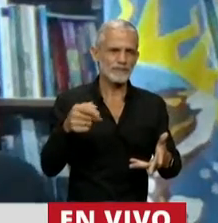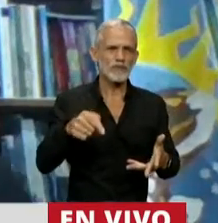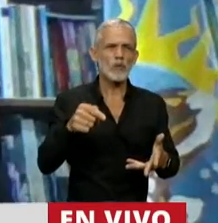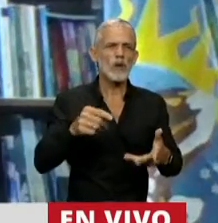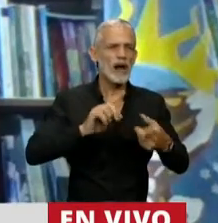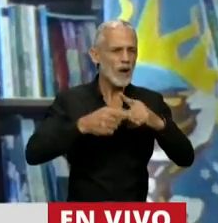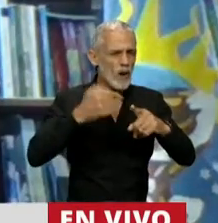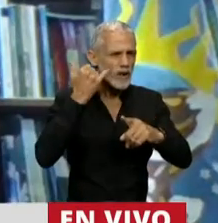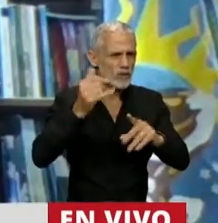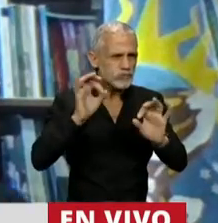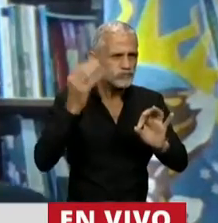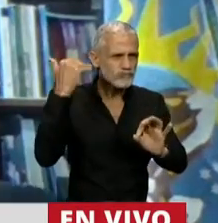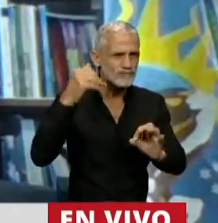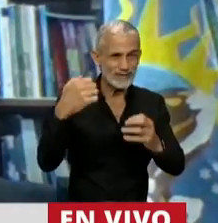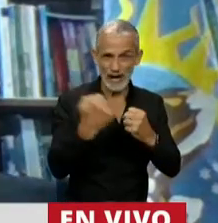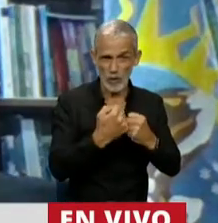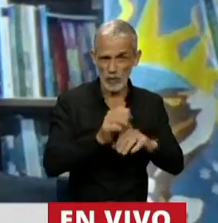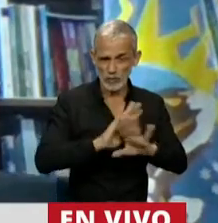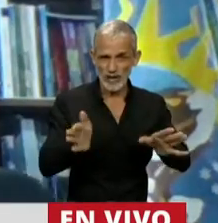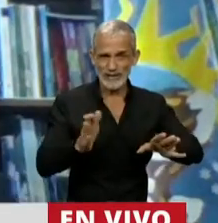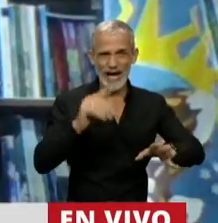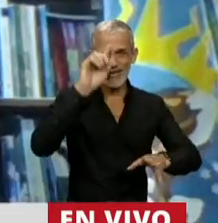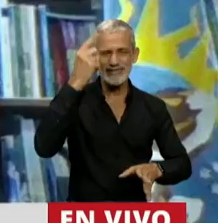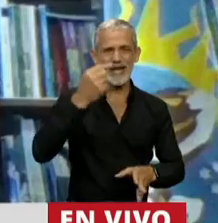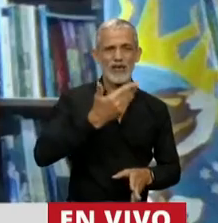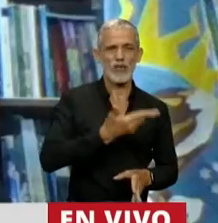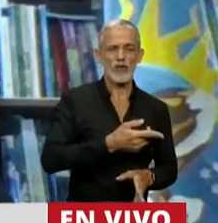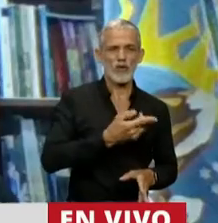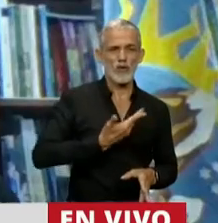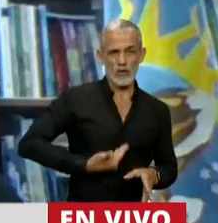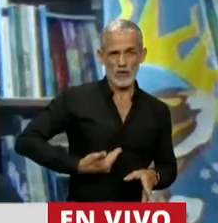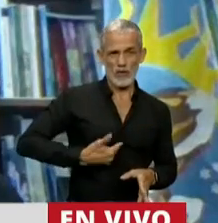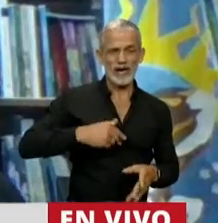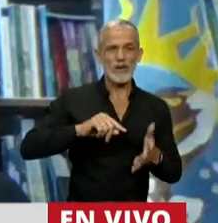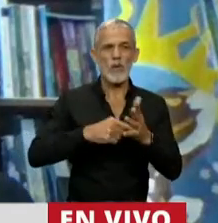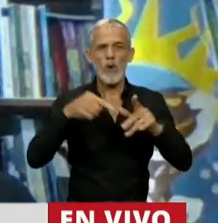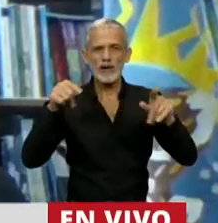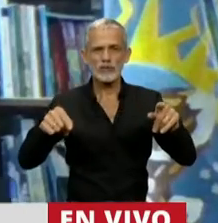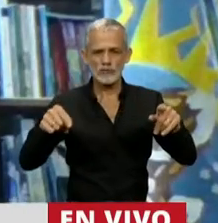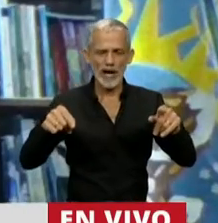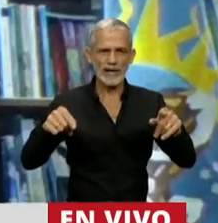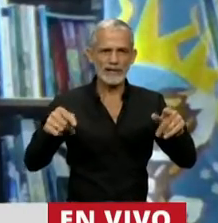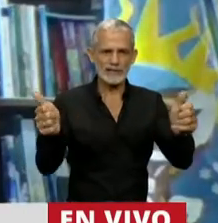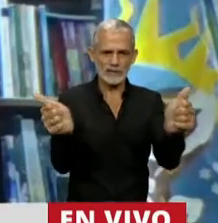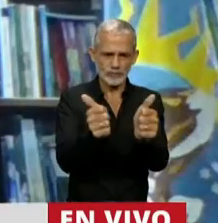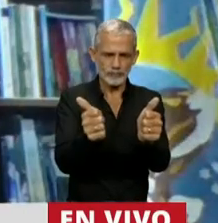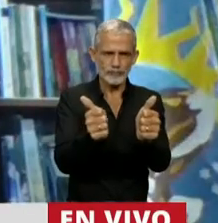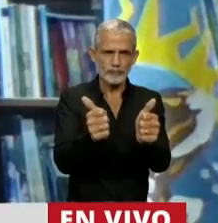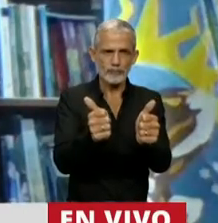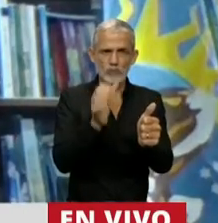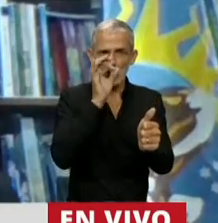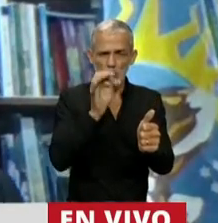a un acuerdo que el Estado Nacional y la Ciudad Autónoma de Buenos Aires nunca pusieron